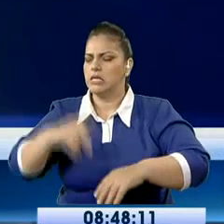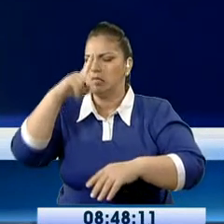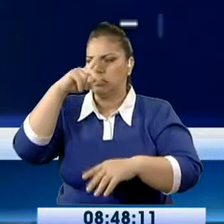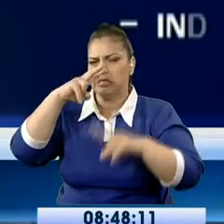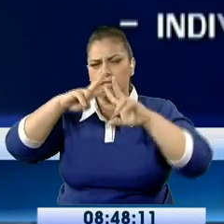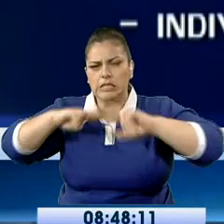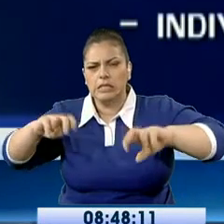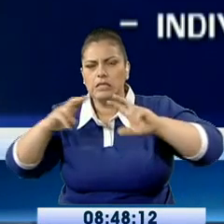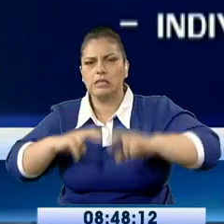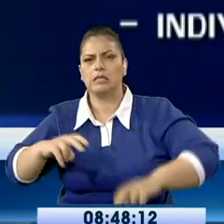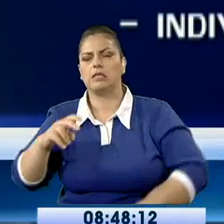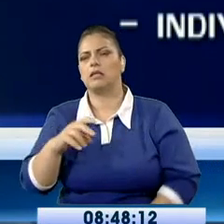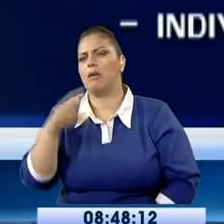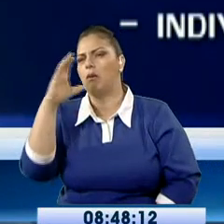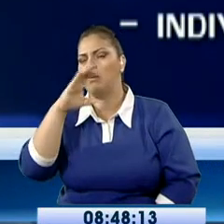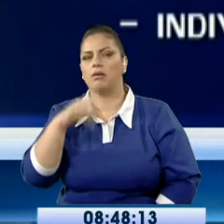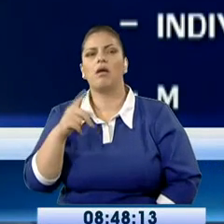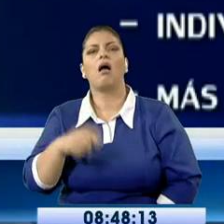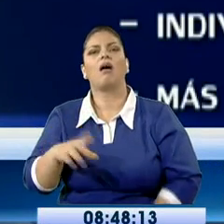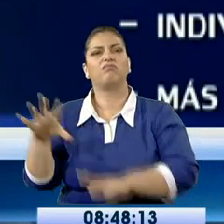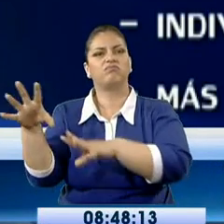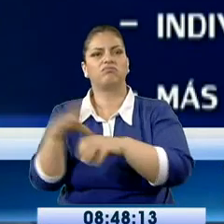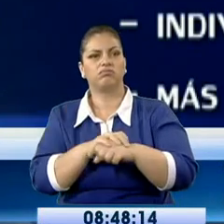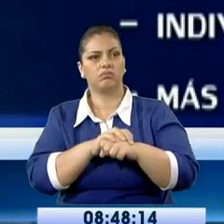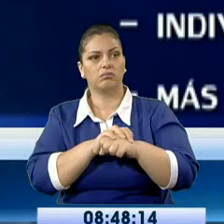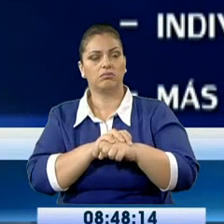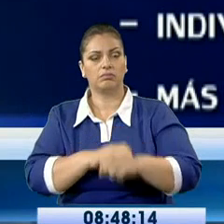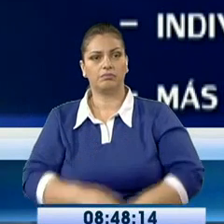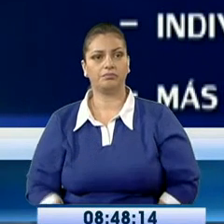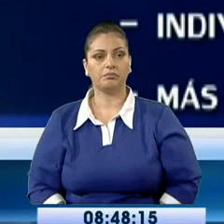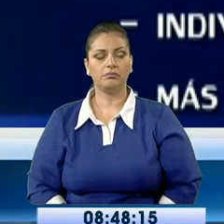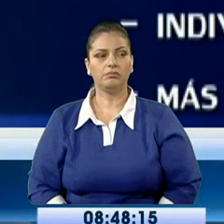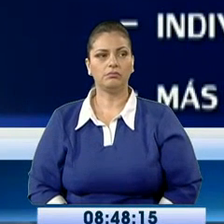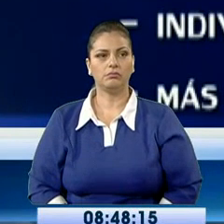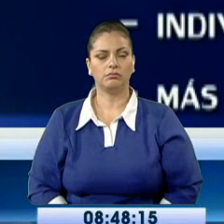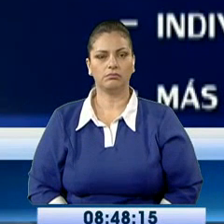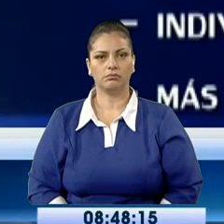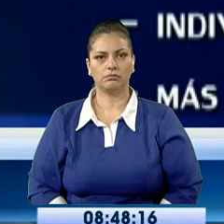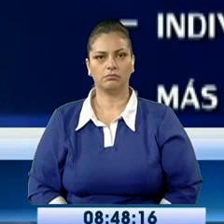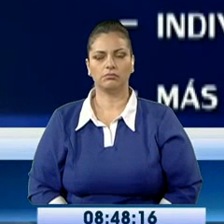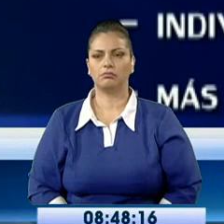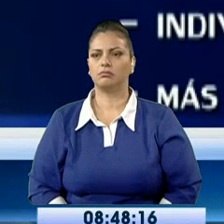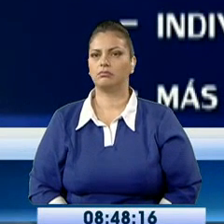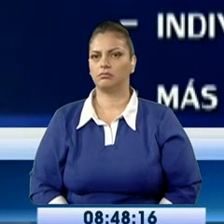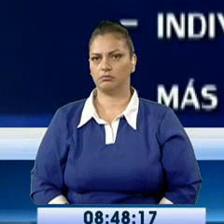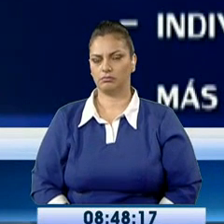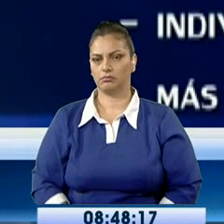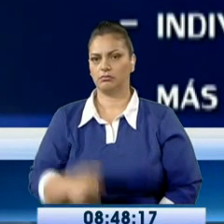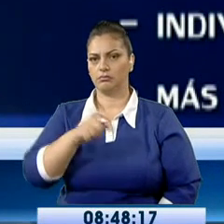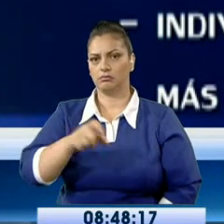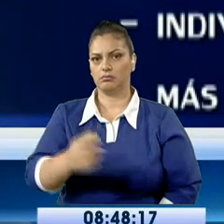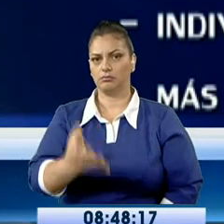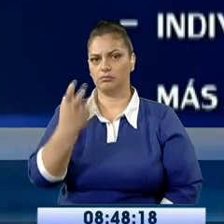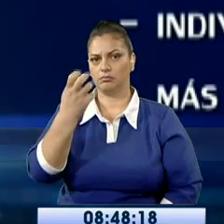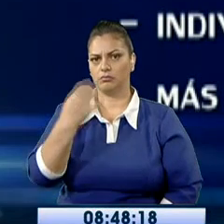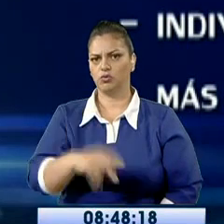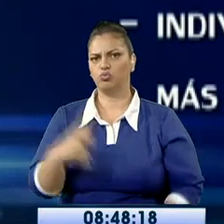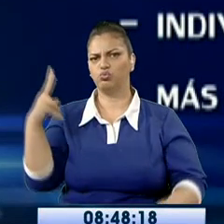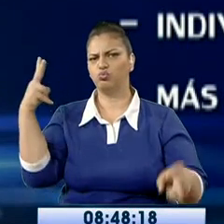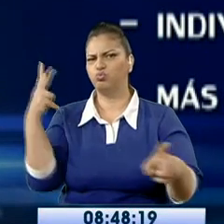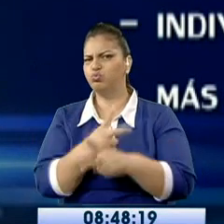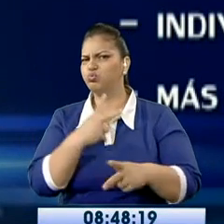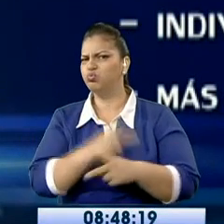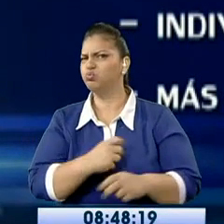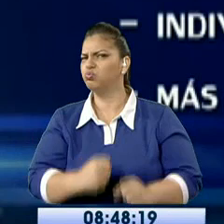25 más buscados, la recaptura de 4 prófugos de la cárcel del Rodeo, así como la ubicación de 15 individuos considerados de alta